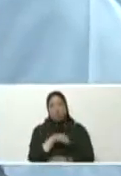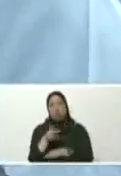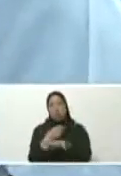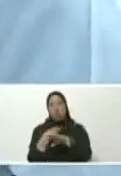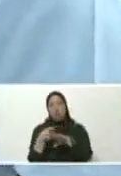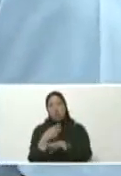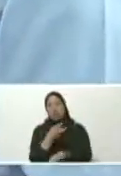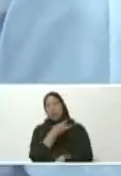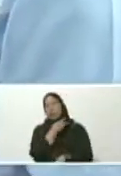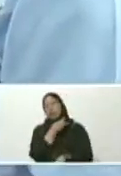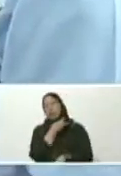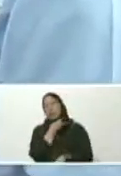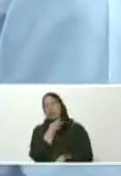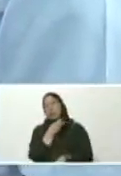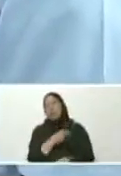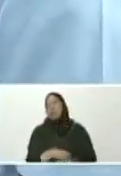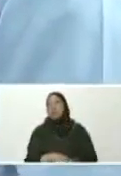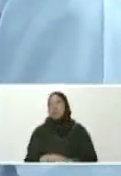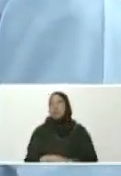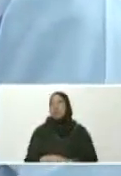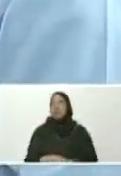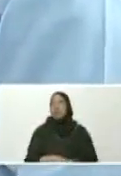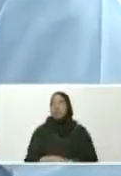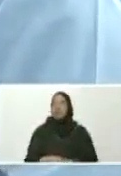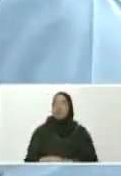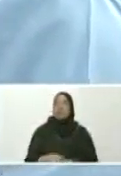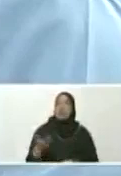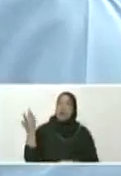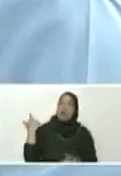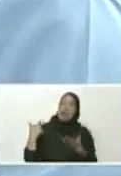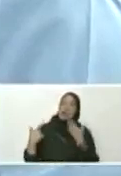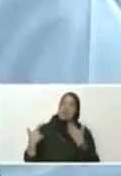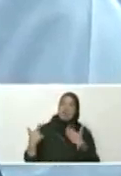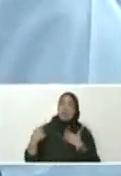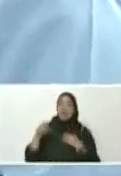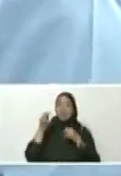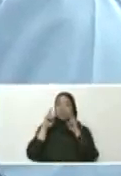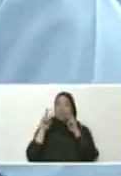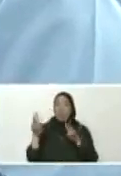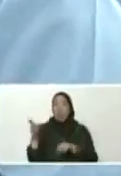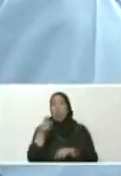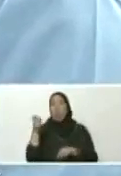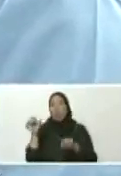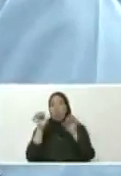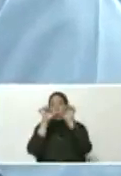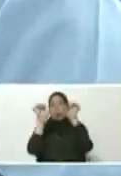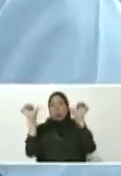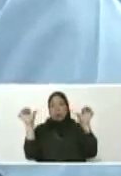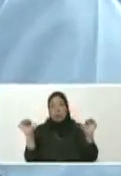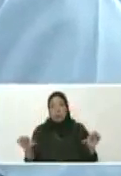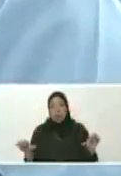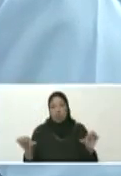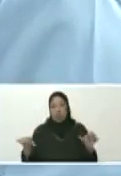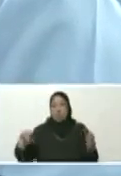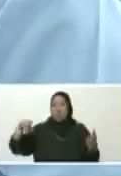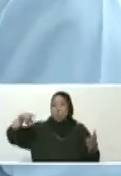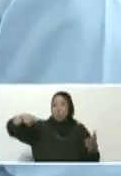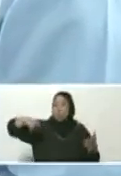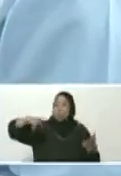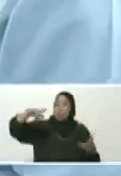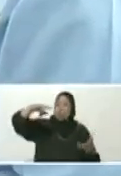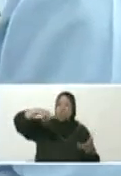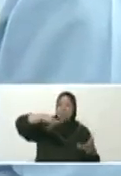digo, esto es lo que yo estoy buscando desde hace un tiempo para acá. Un sistema con drones y después,